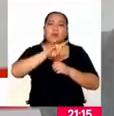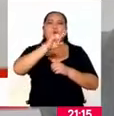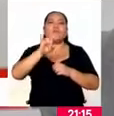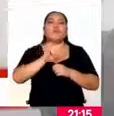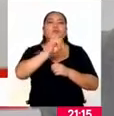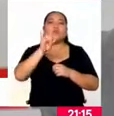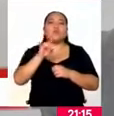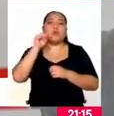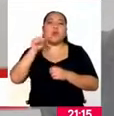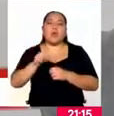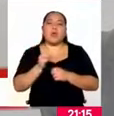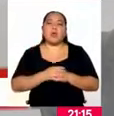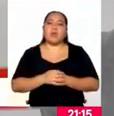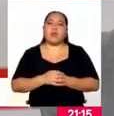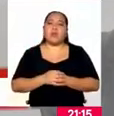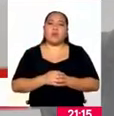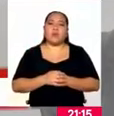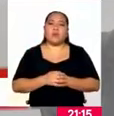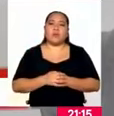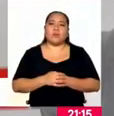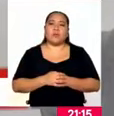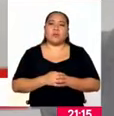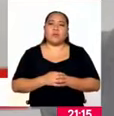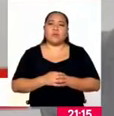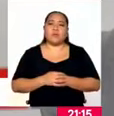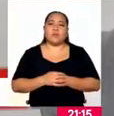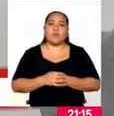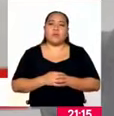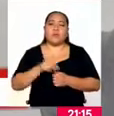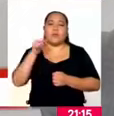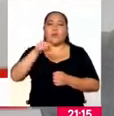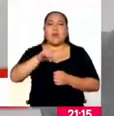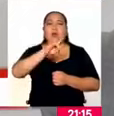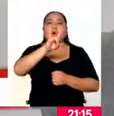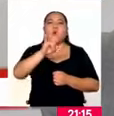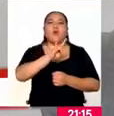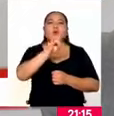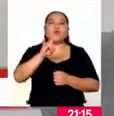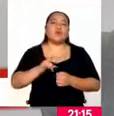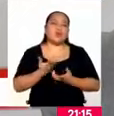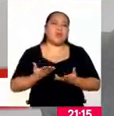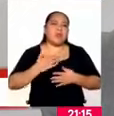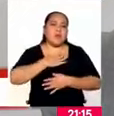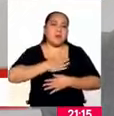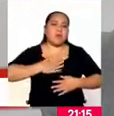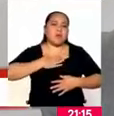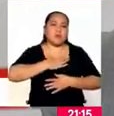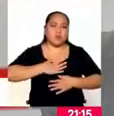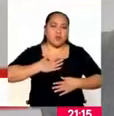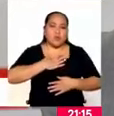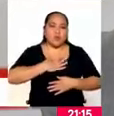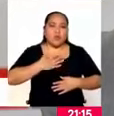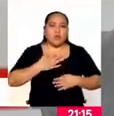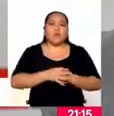utilizados fundamentalmente para fines recreativos. Muchas veces han